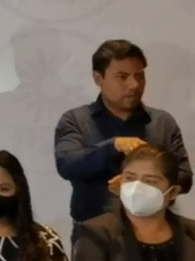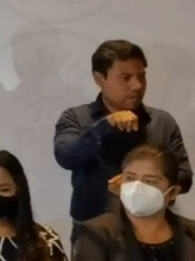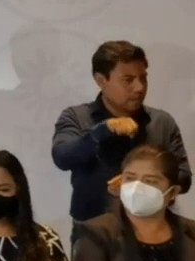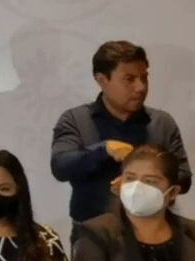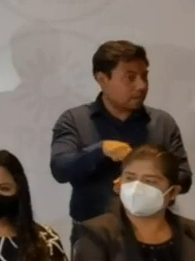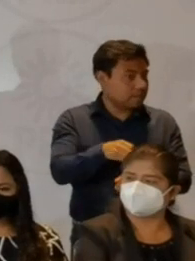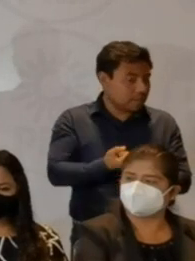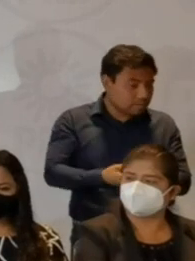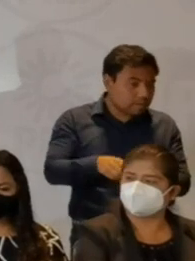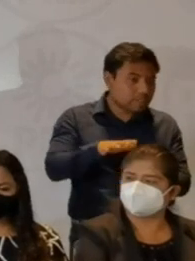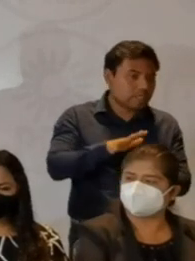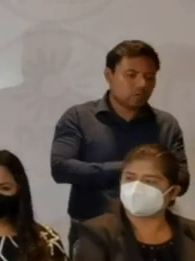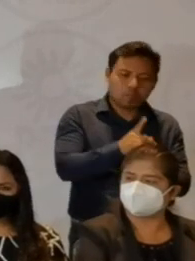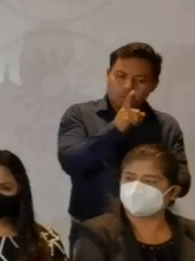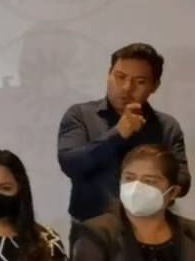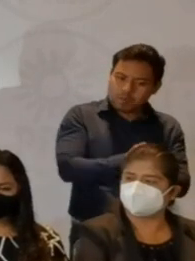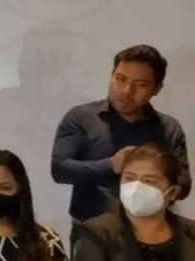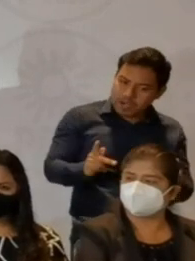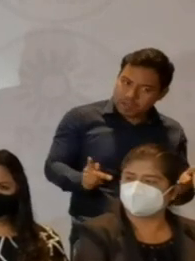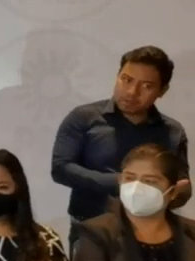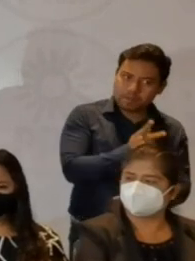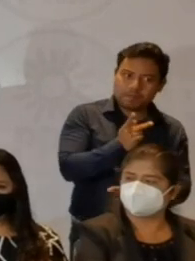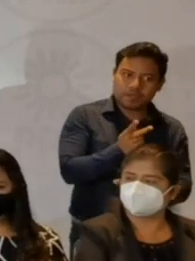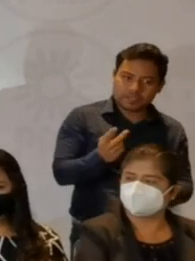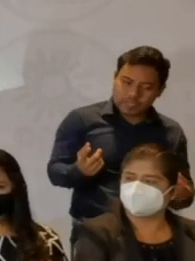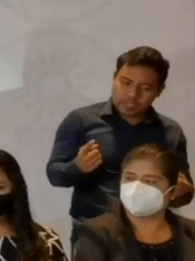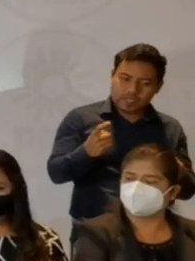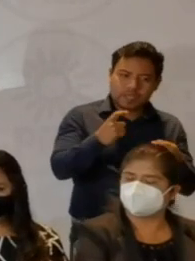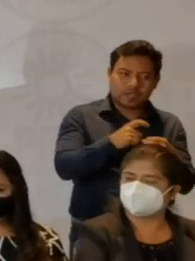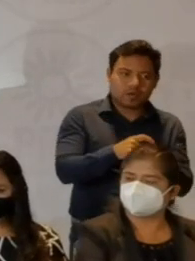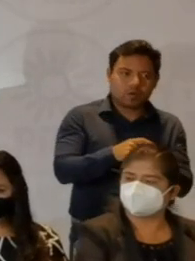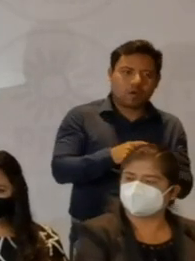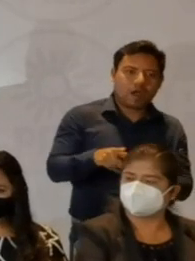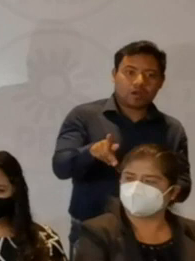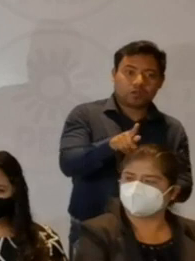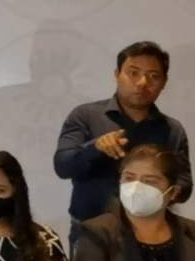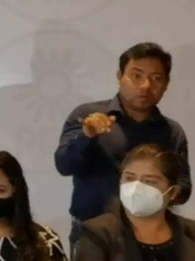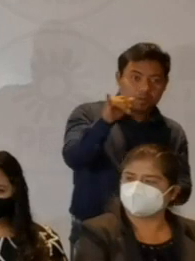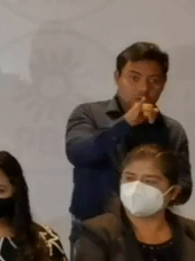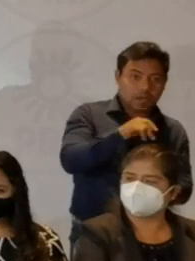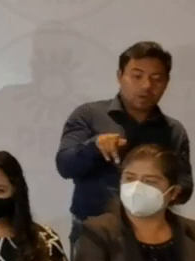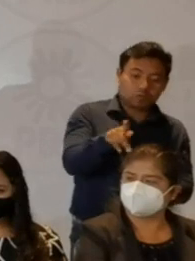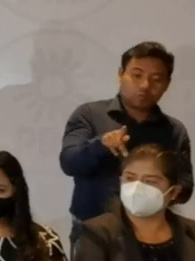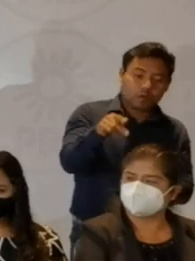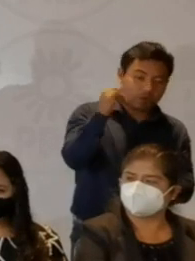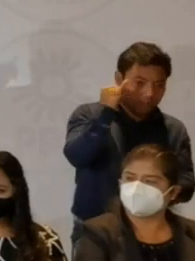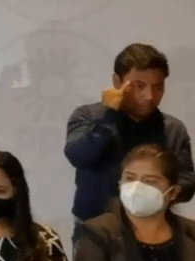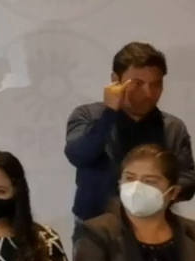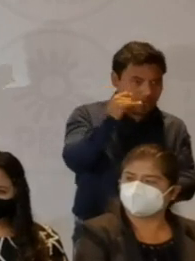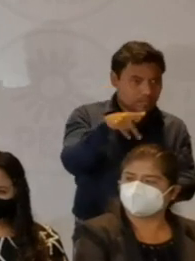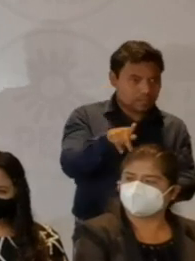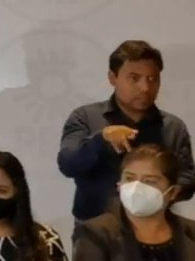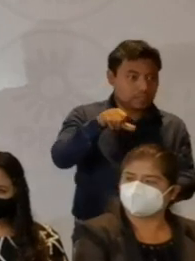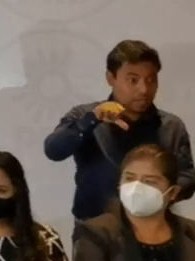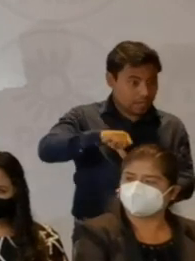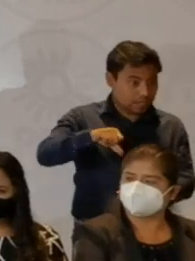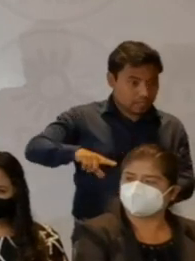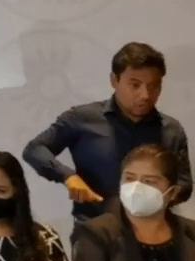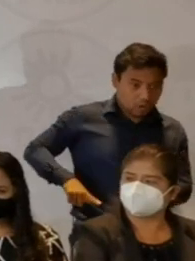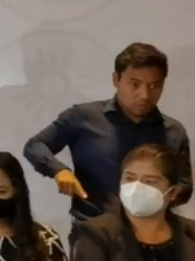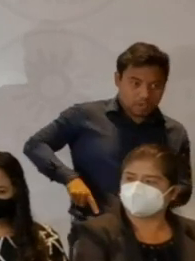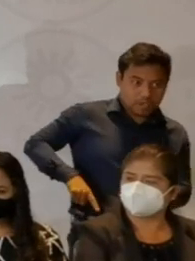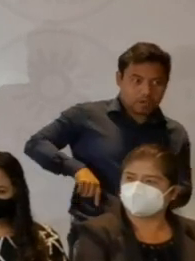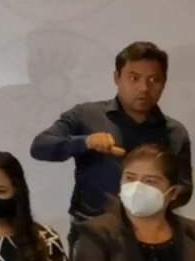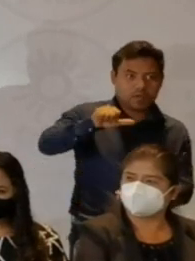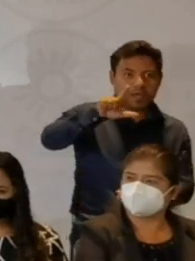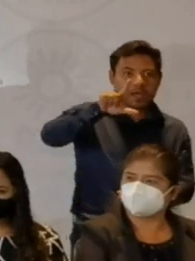por primera vez se incorporó en política pública a los pueblos afromexicanos, y en el gobierno de Alejandro Avilés por